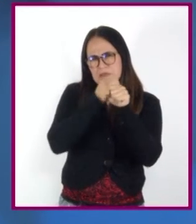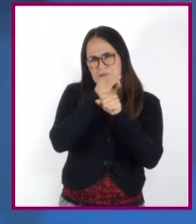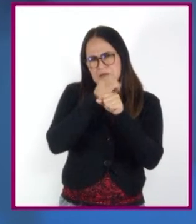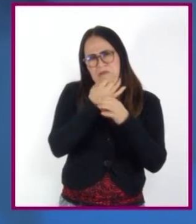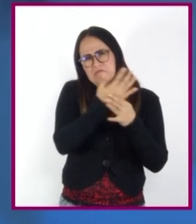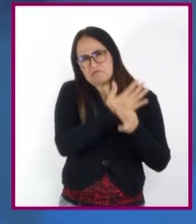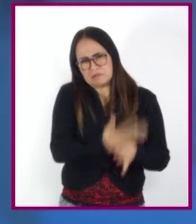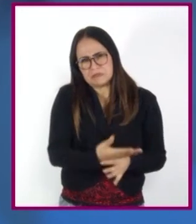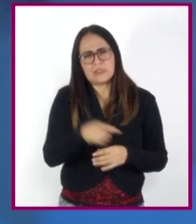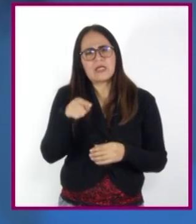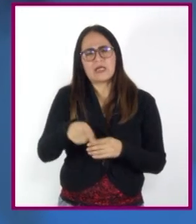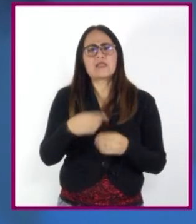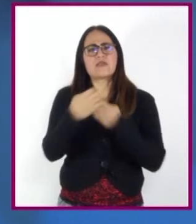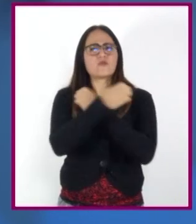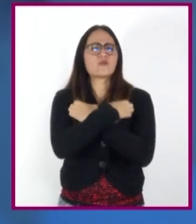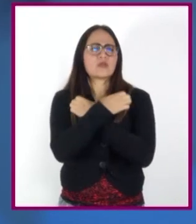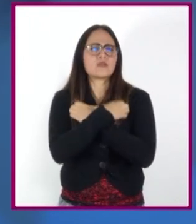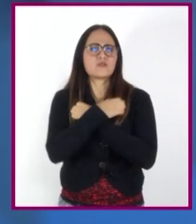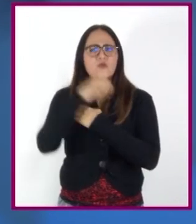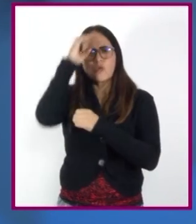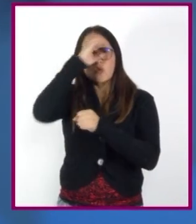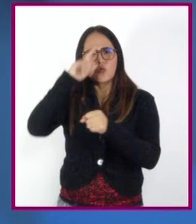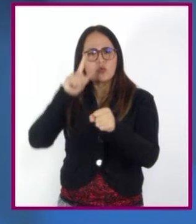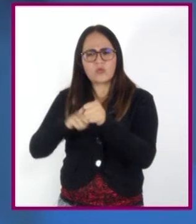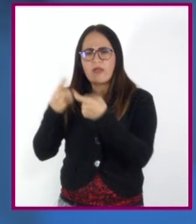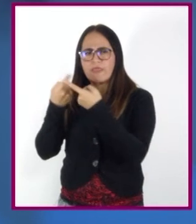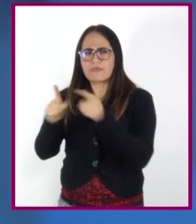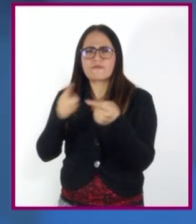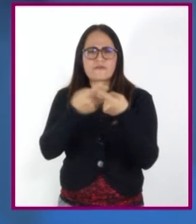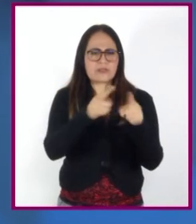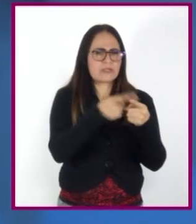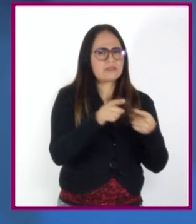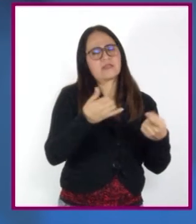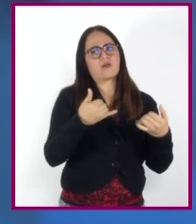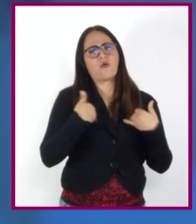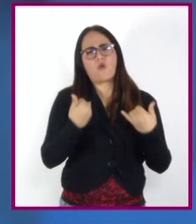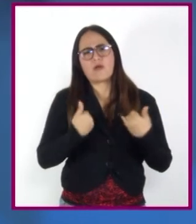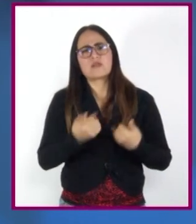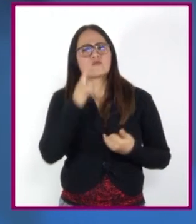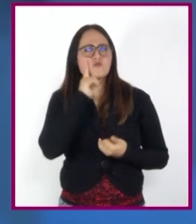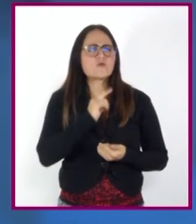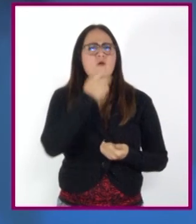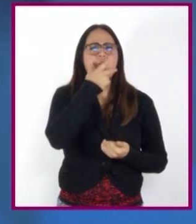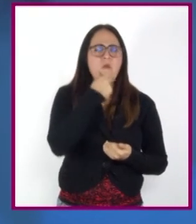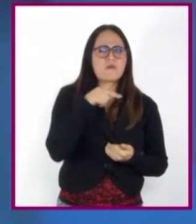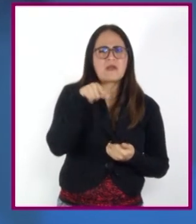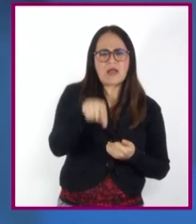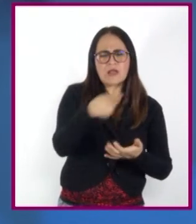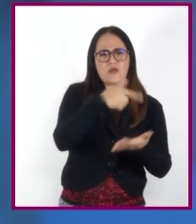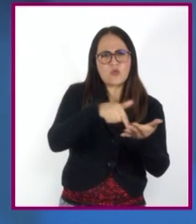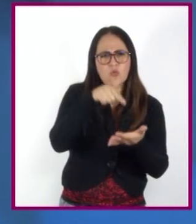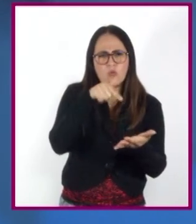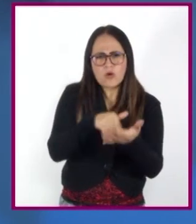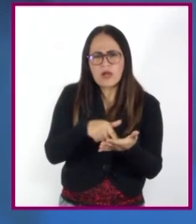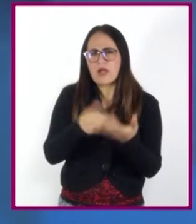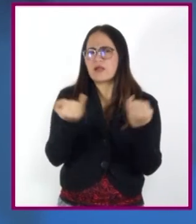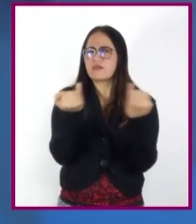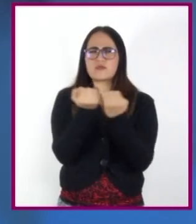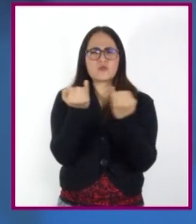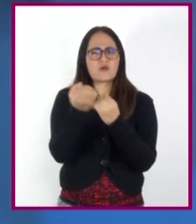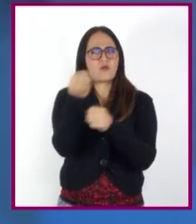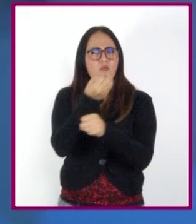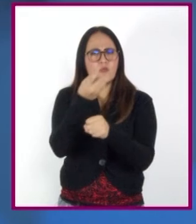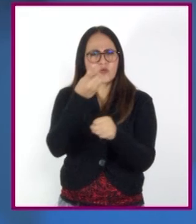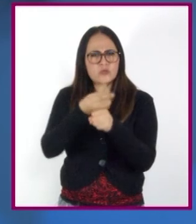educación intercultural donde todas y todos los adolescentes tengan espacios y oportunidades para aprender